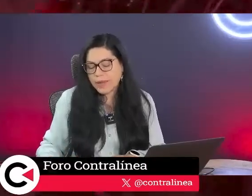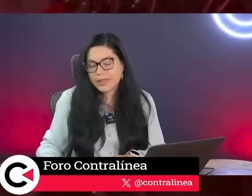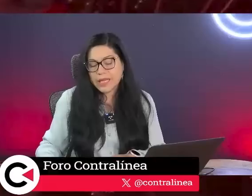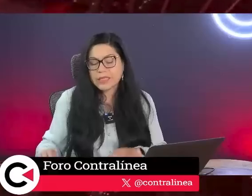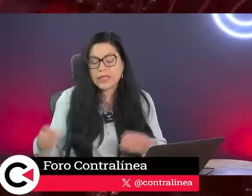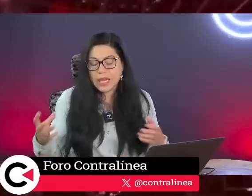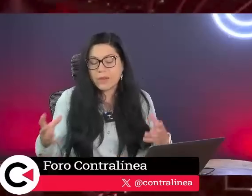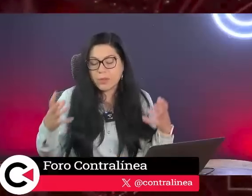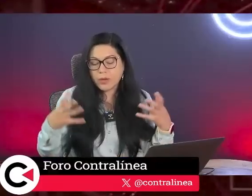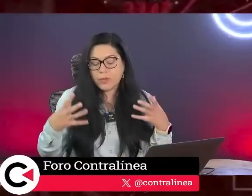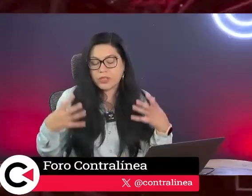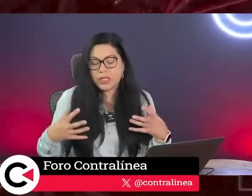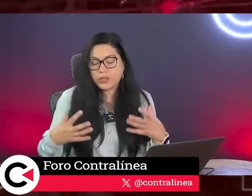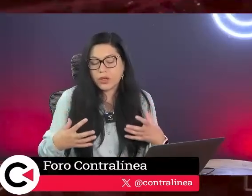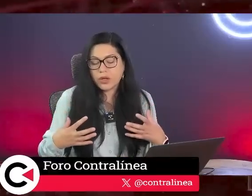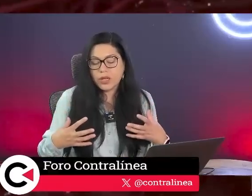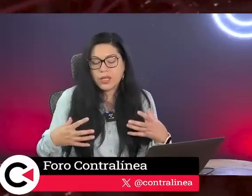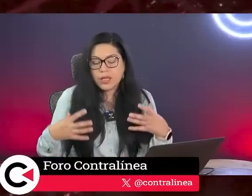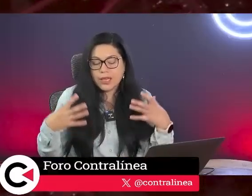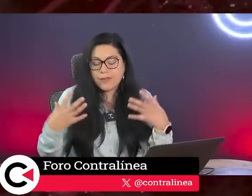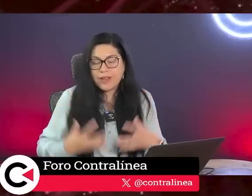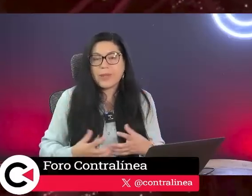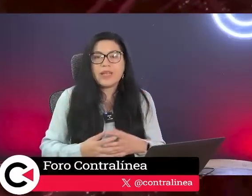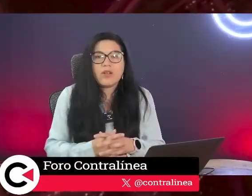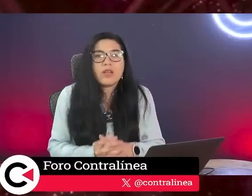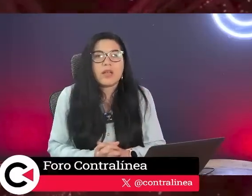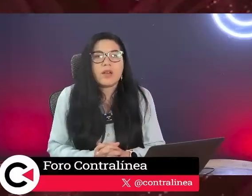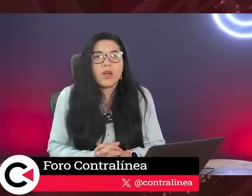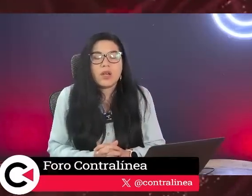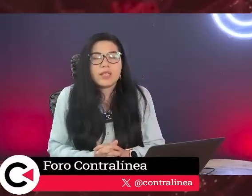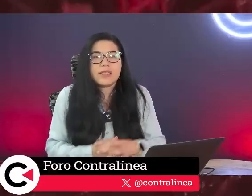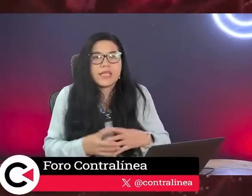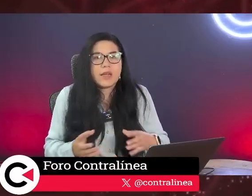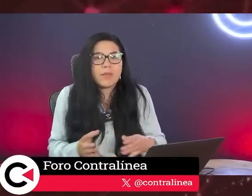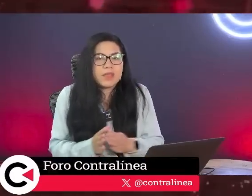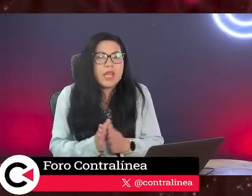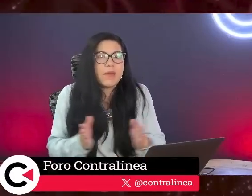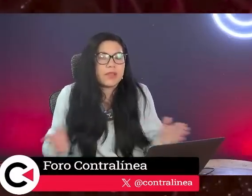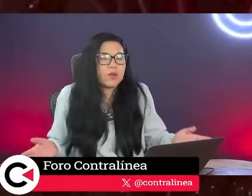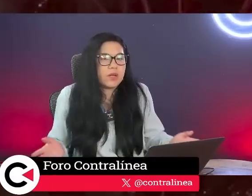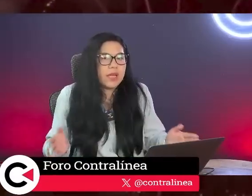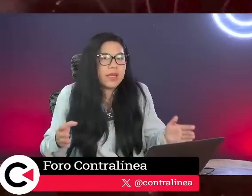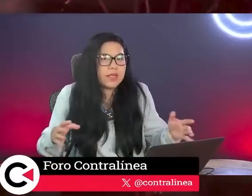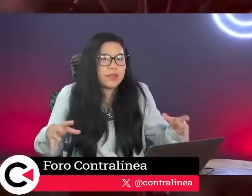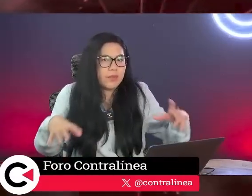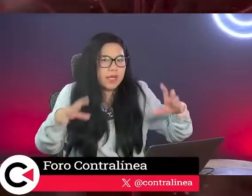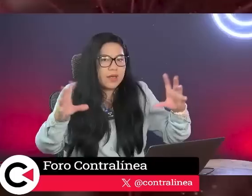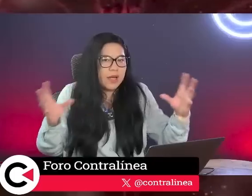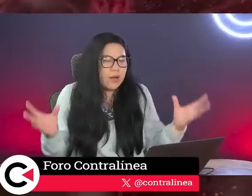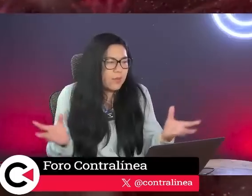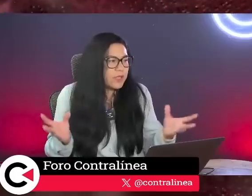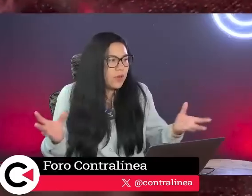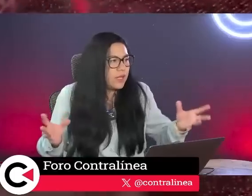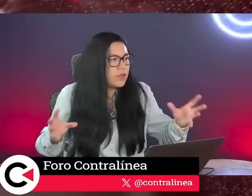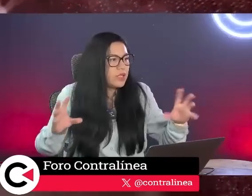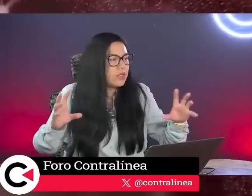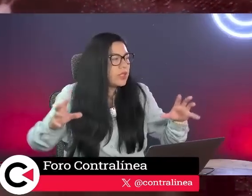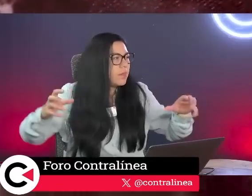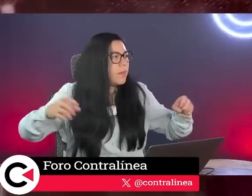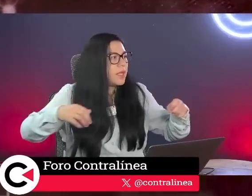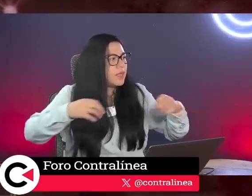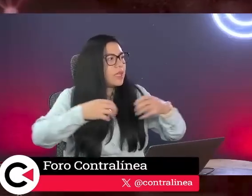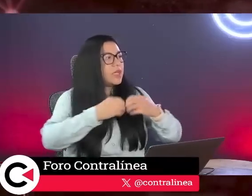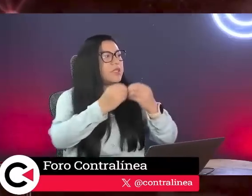otras demandas del propio sector femenino, que no necesariamente abandona también a lo masculino,